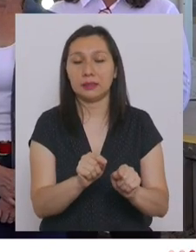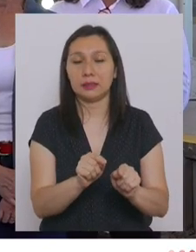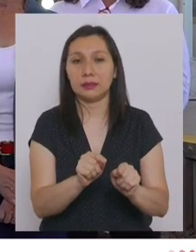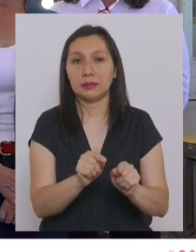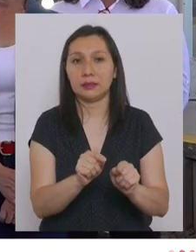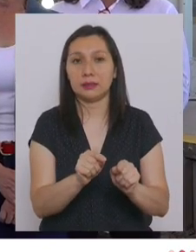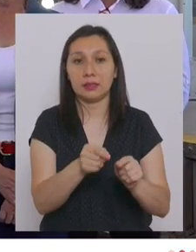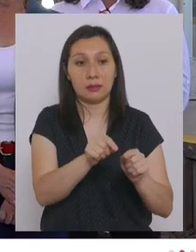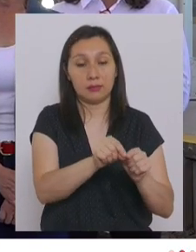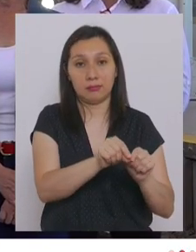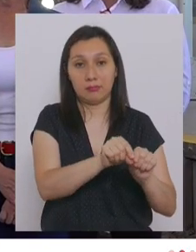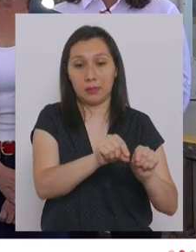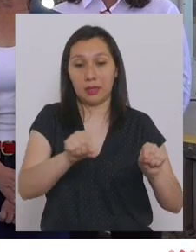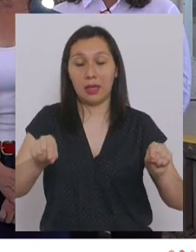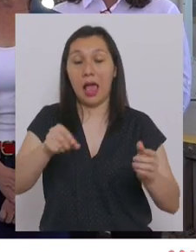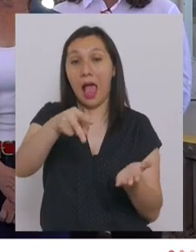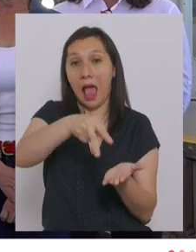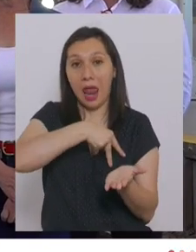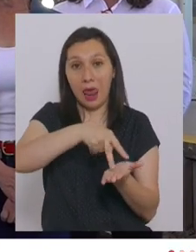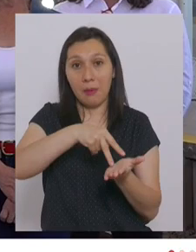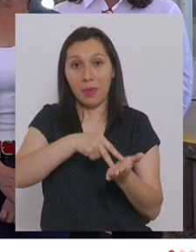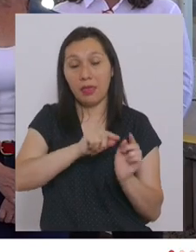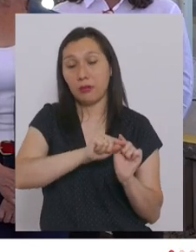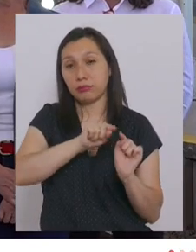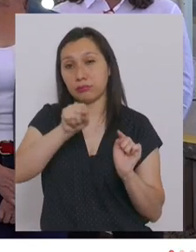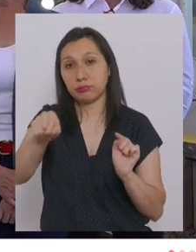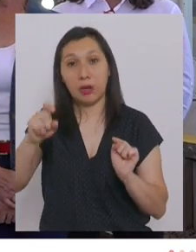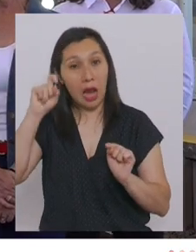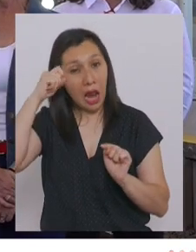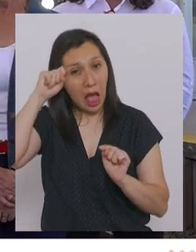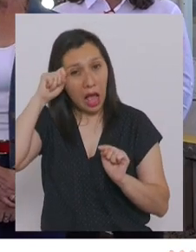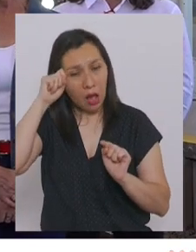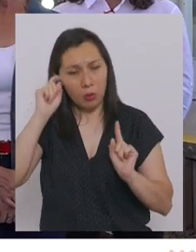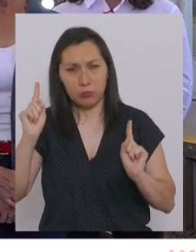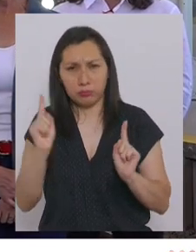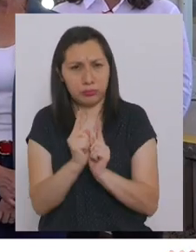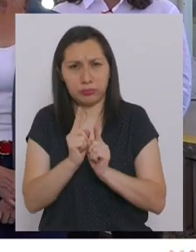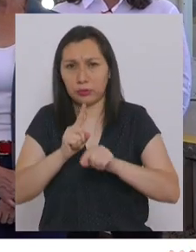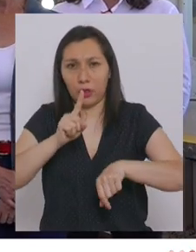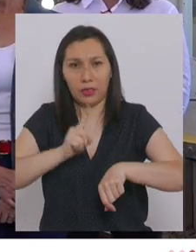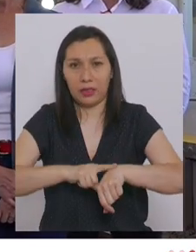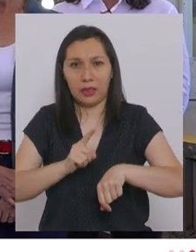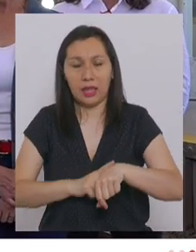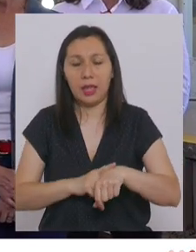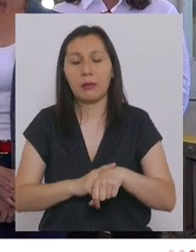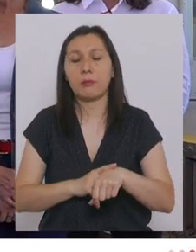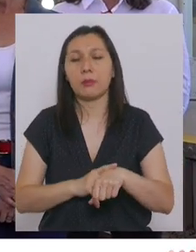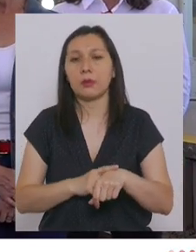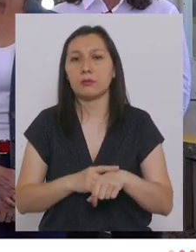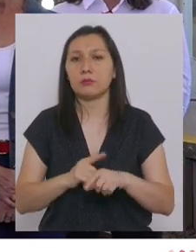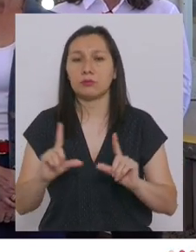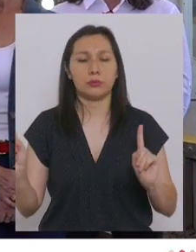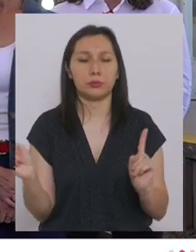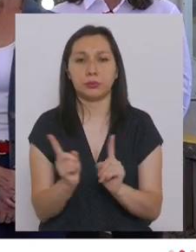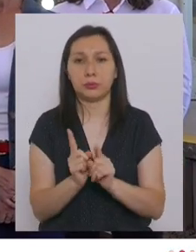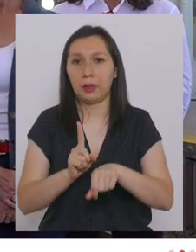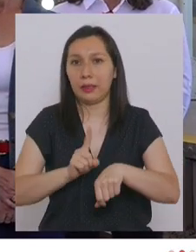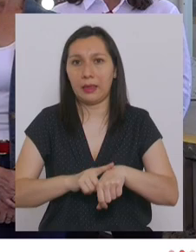el tramo Alameda Rancagua se va a hacer en muy poco tiempo, a un ahorro importante de tiempo. Y el